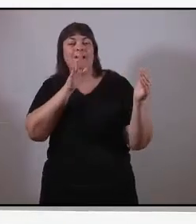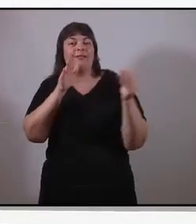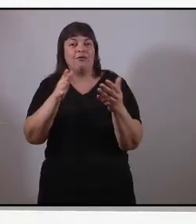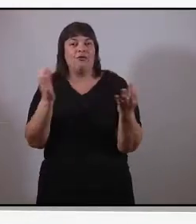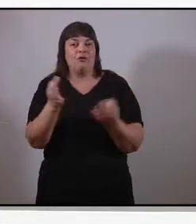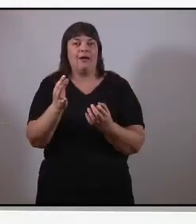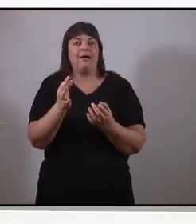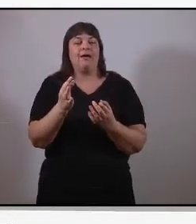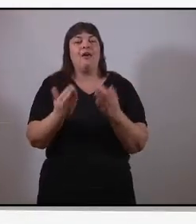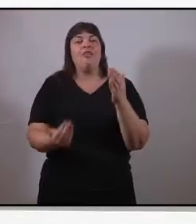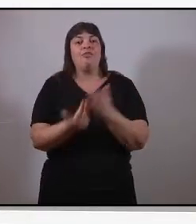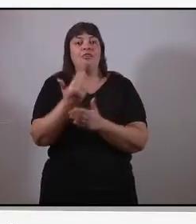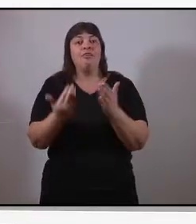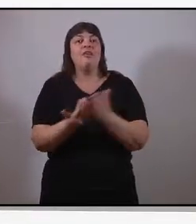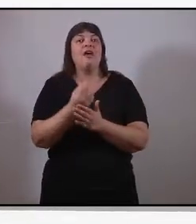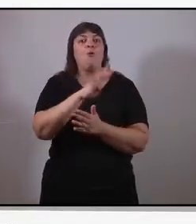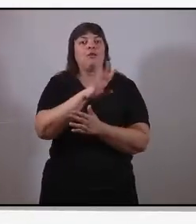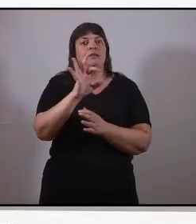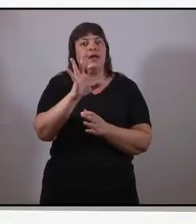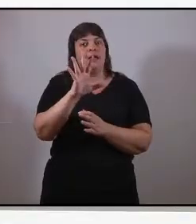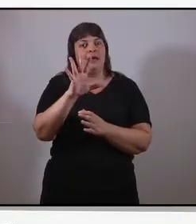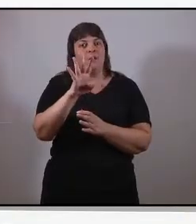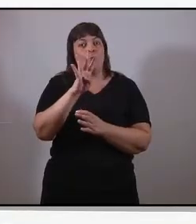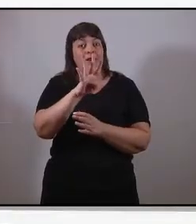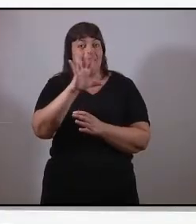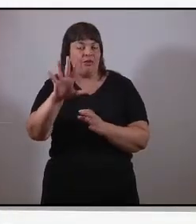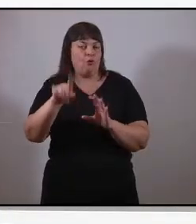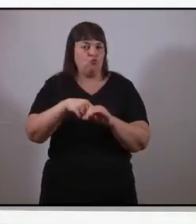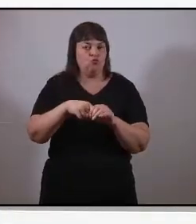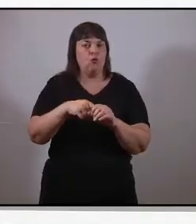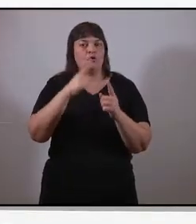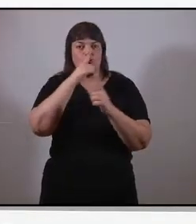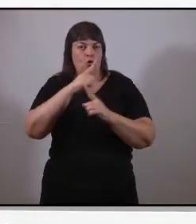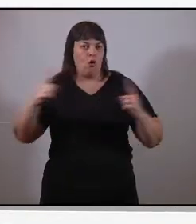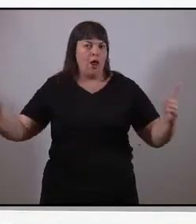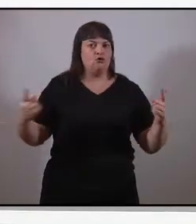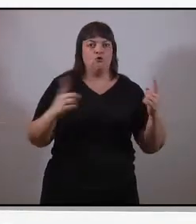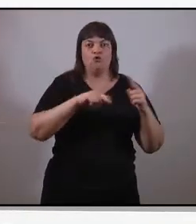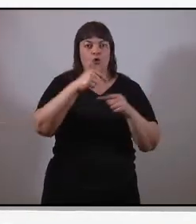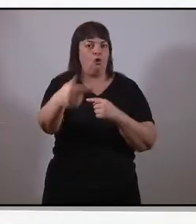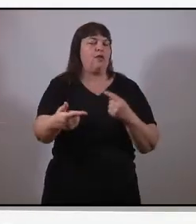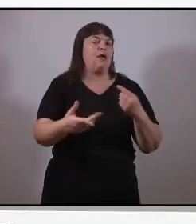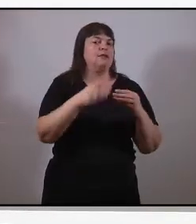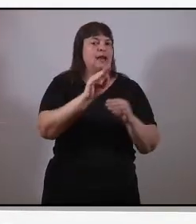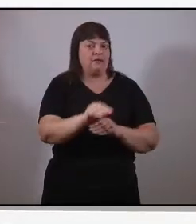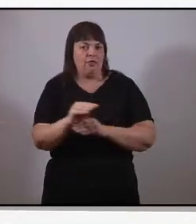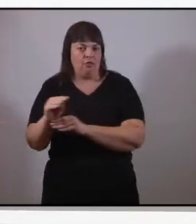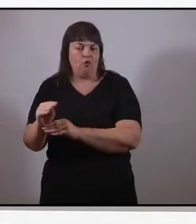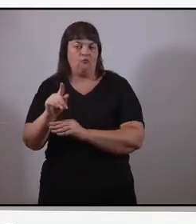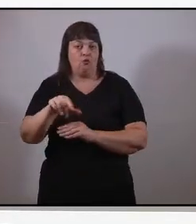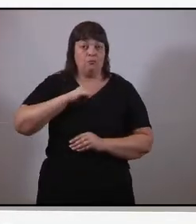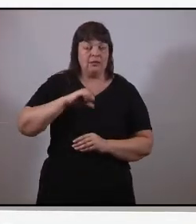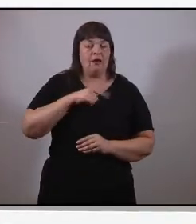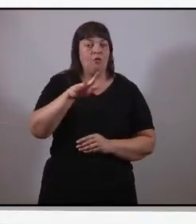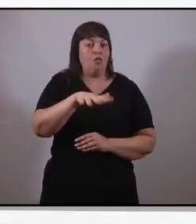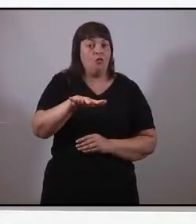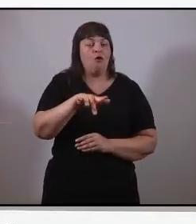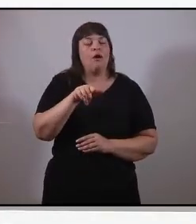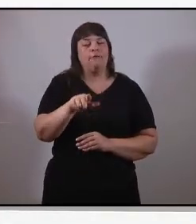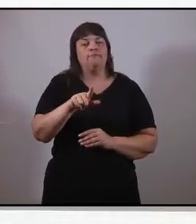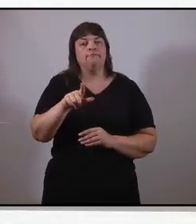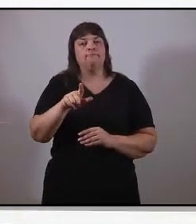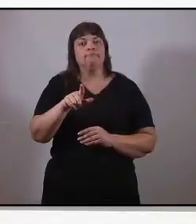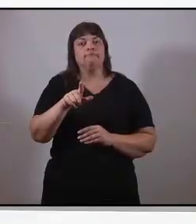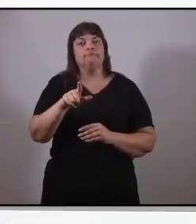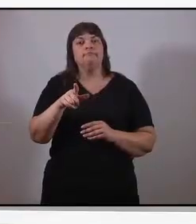45 pacientes al día durante todo el año. En este hospital podrán permanecer